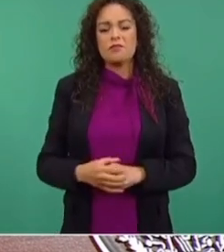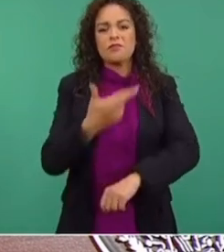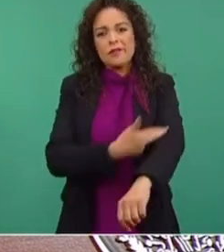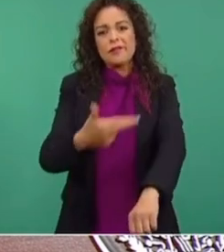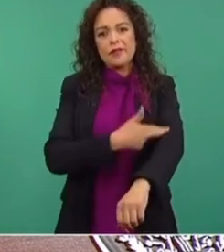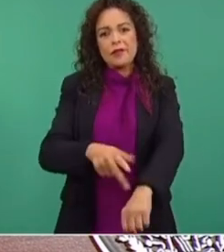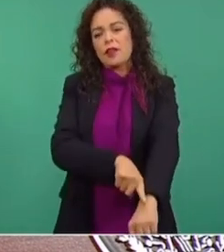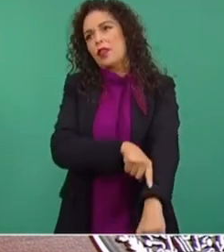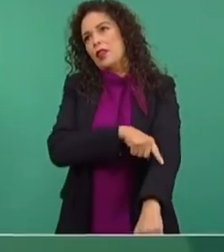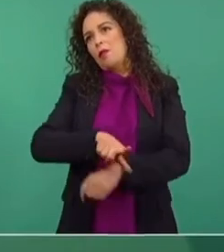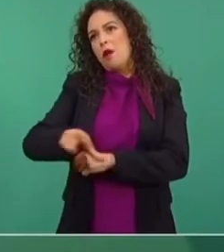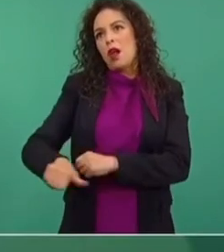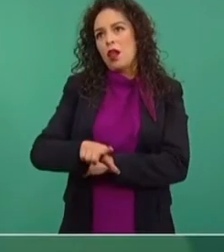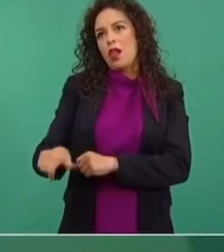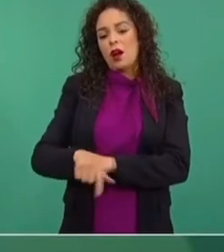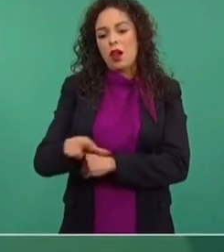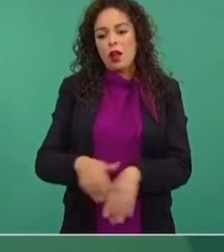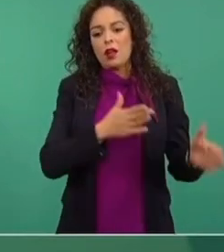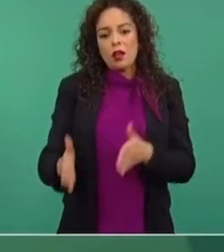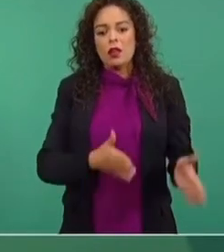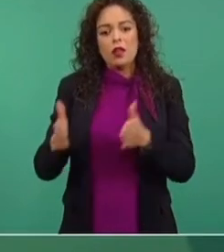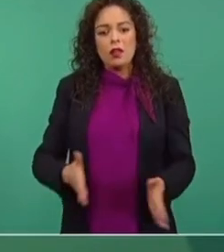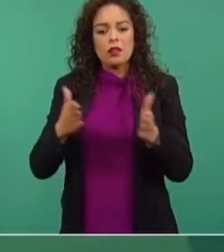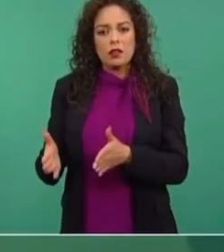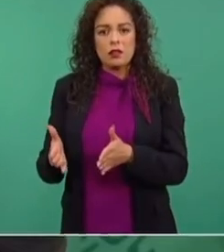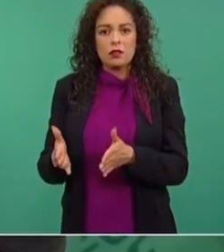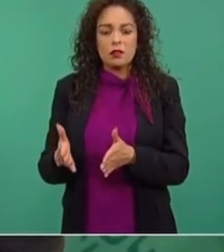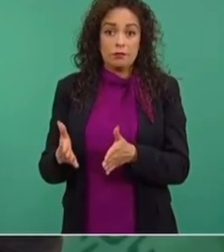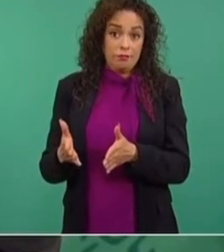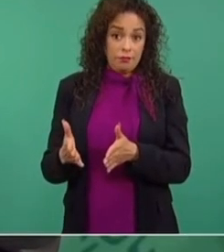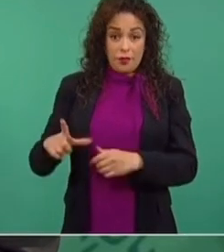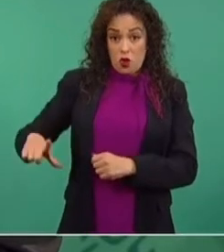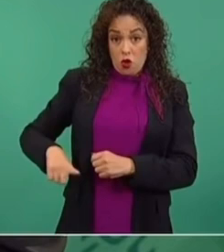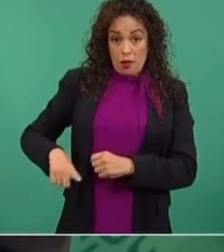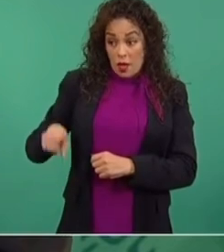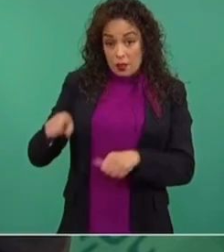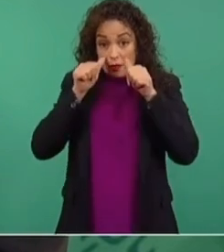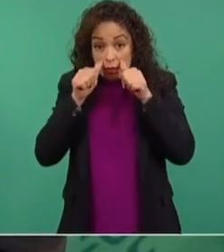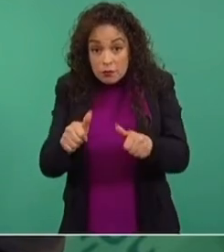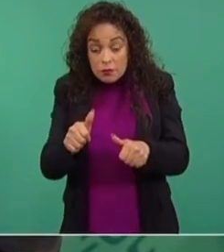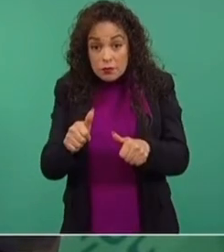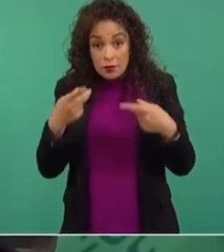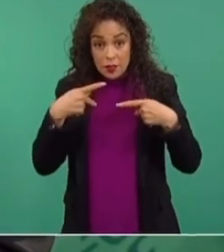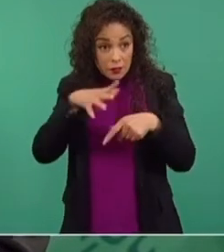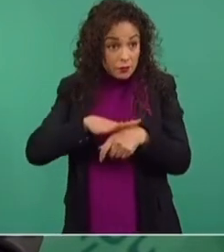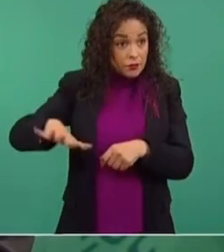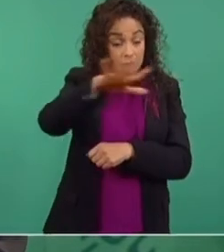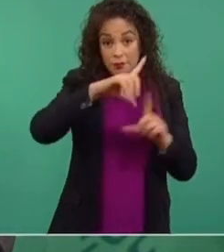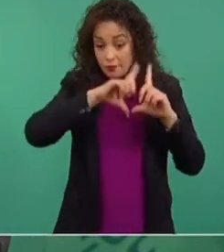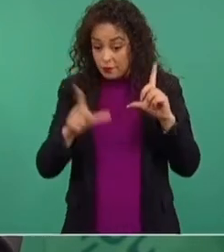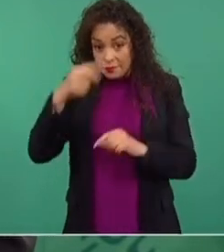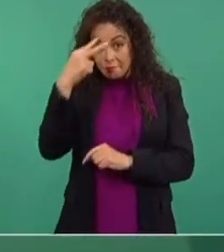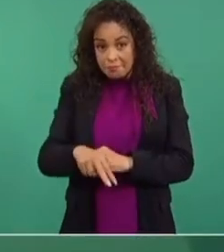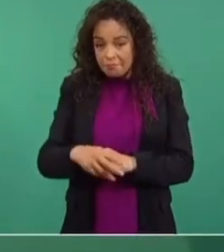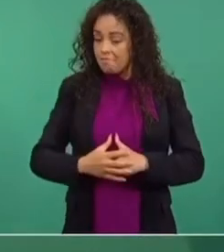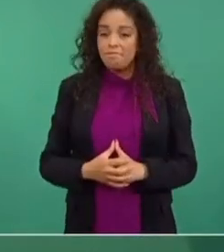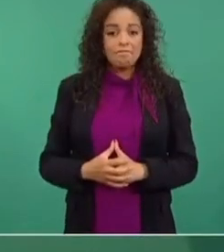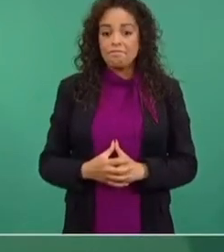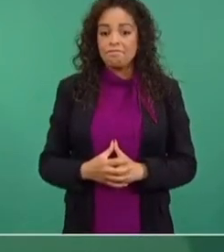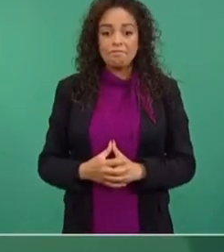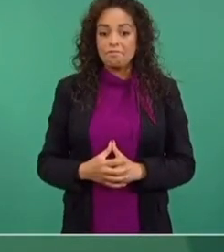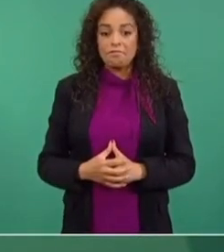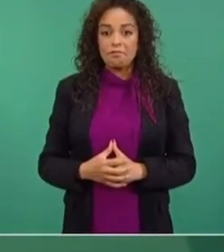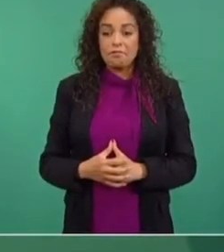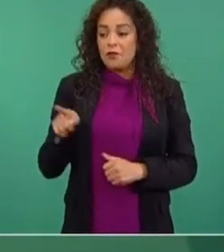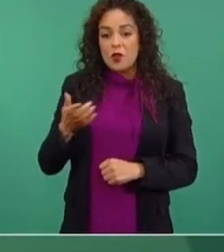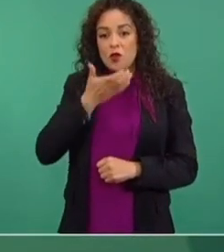burocratizadas, que no estaba el gobierno preparado para servirle al pueblo. El gobierno estaba preparado para facilitar